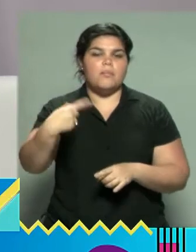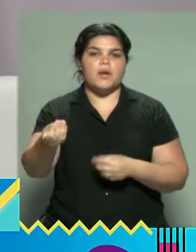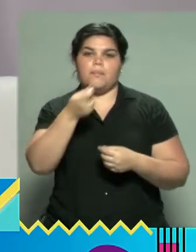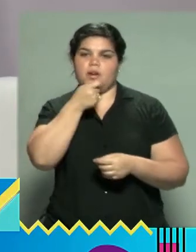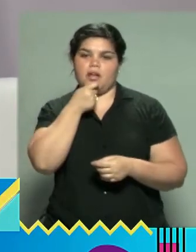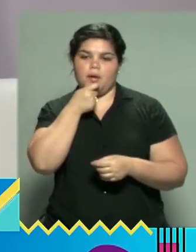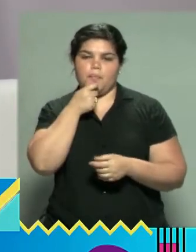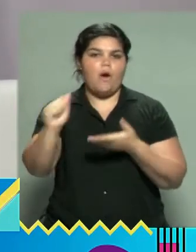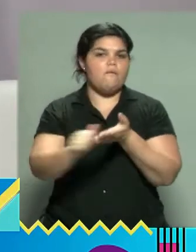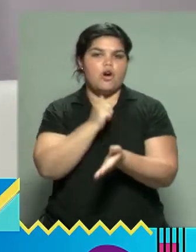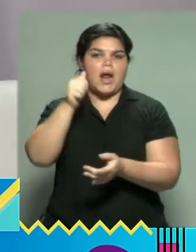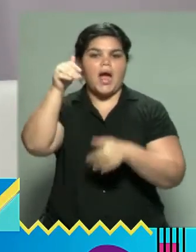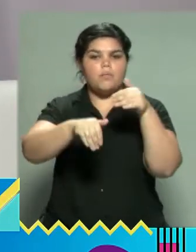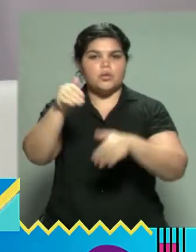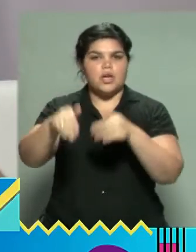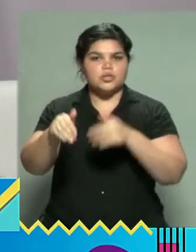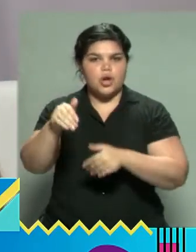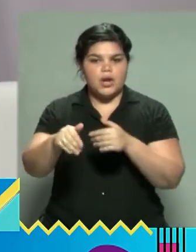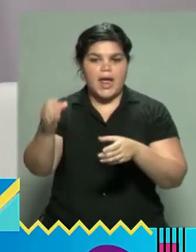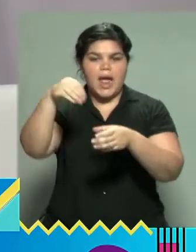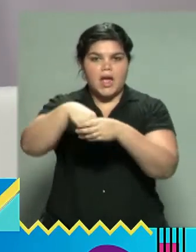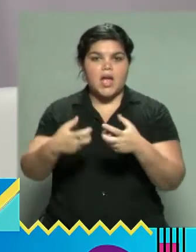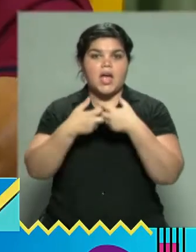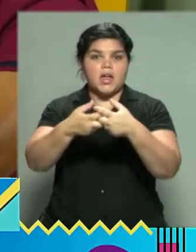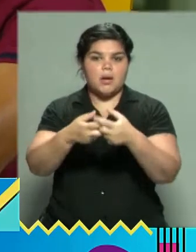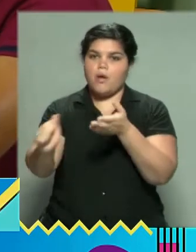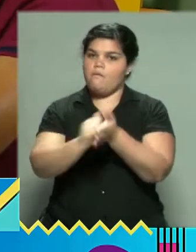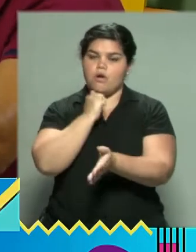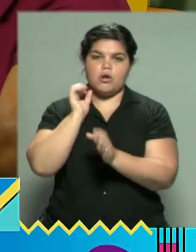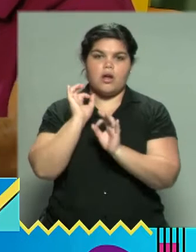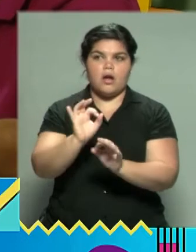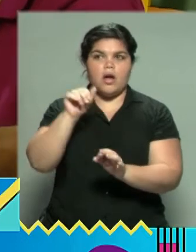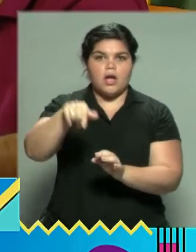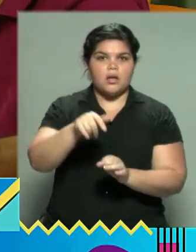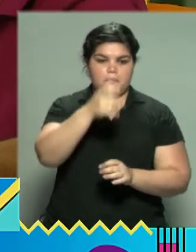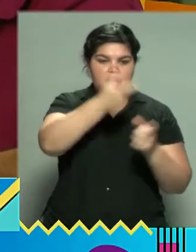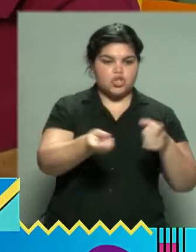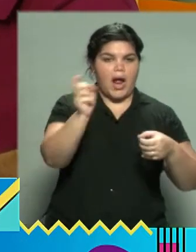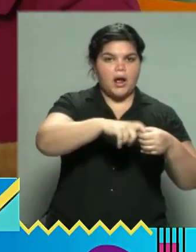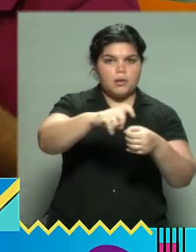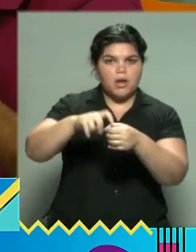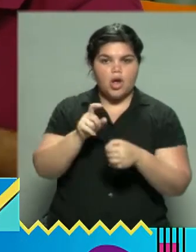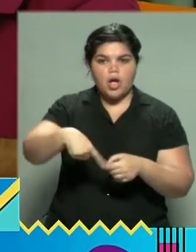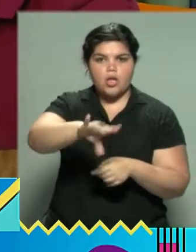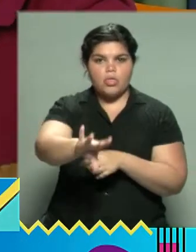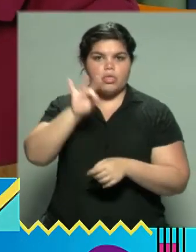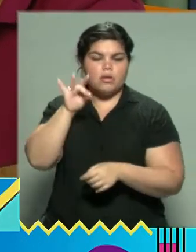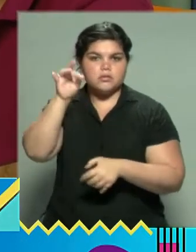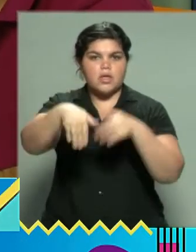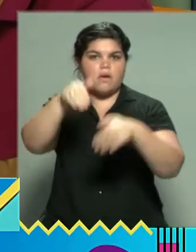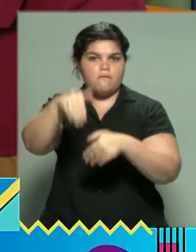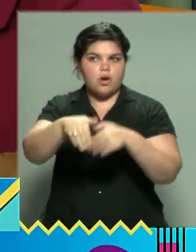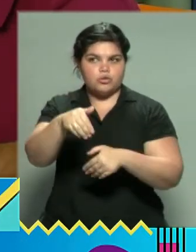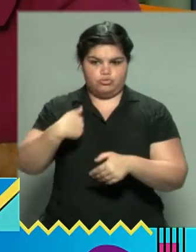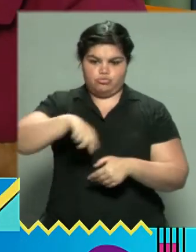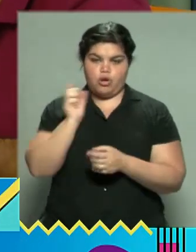gremio, que fueron representativas donde los agremiados fueron a votar, eligieron su dirección. Yo no